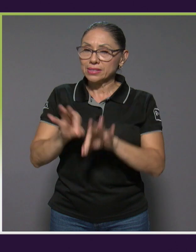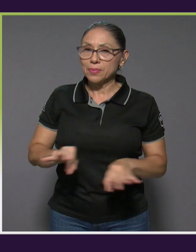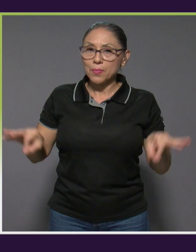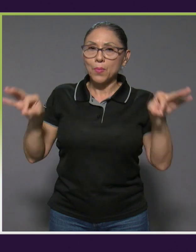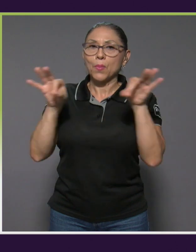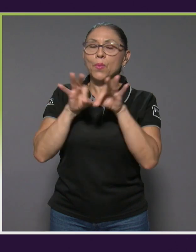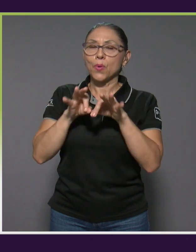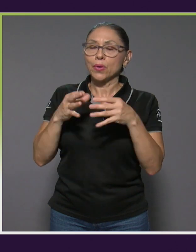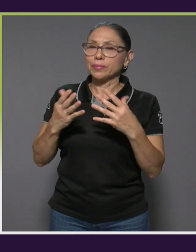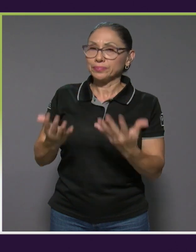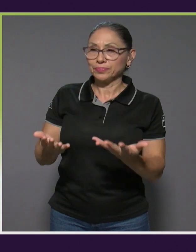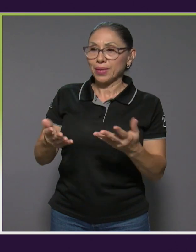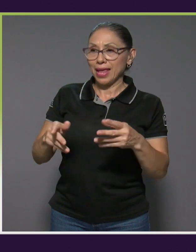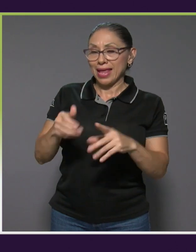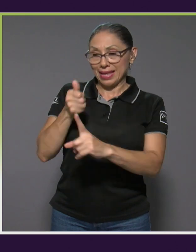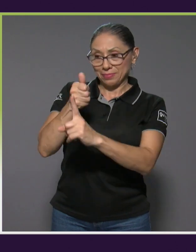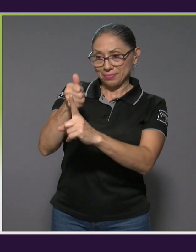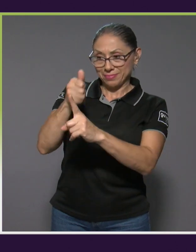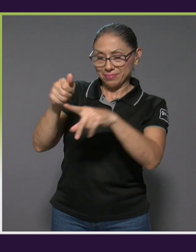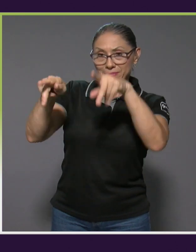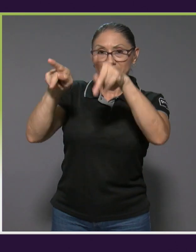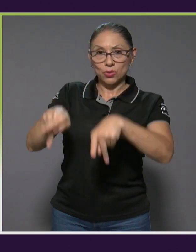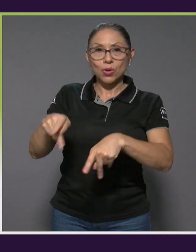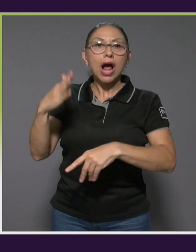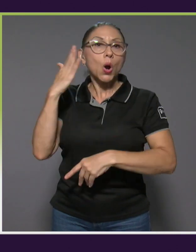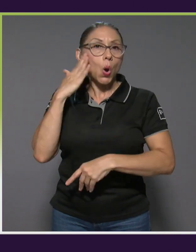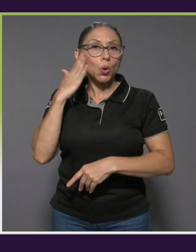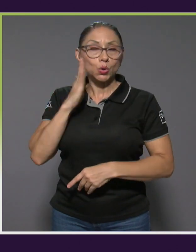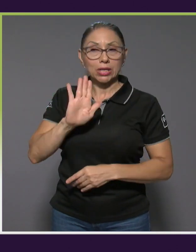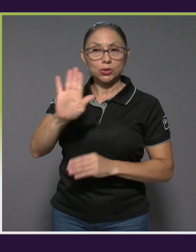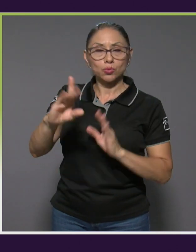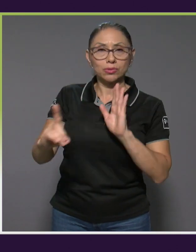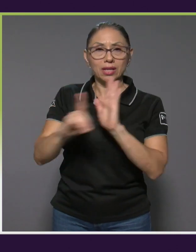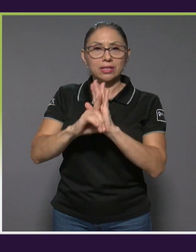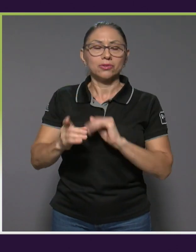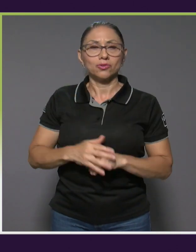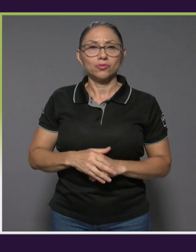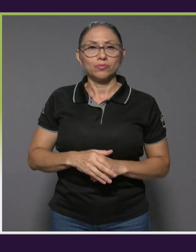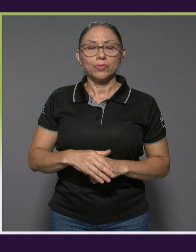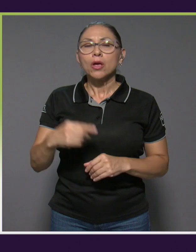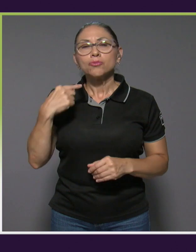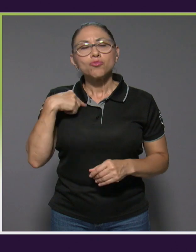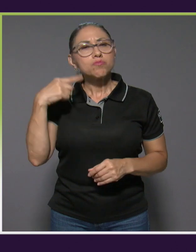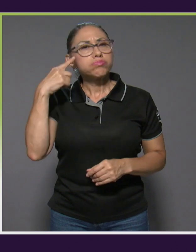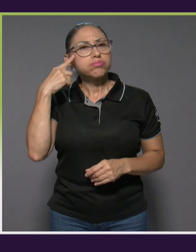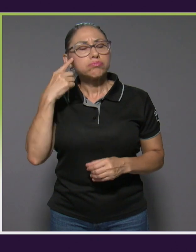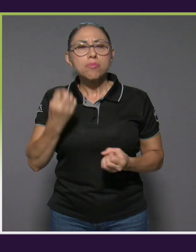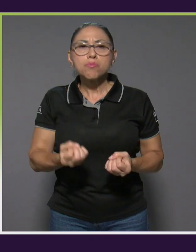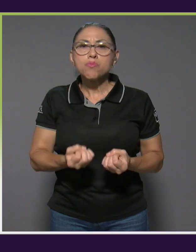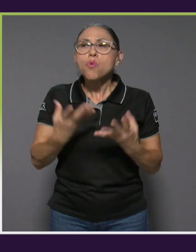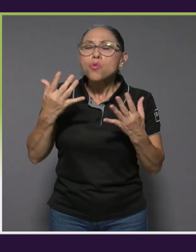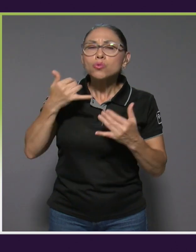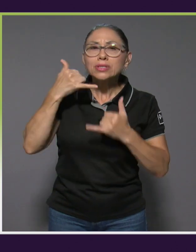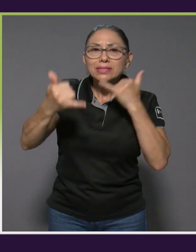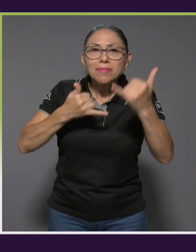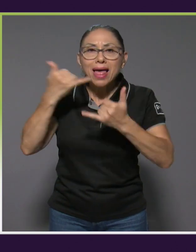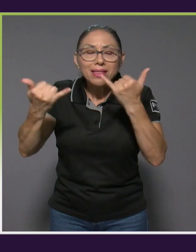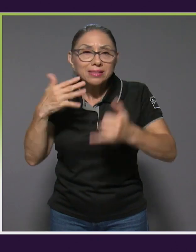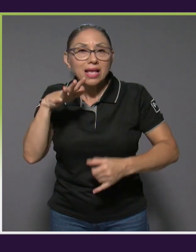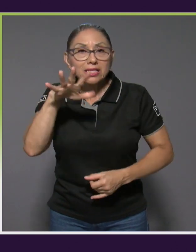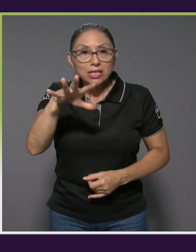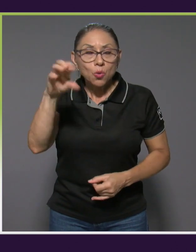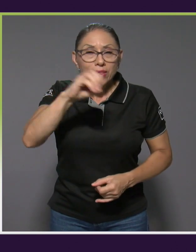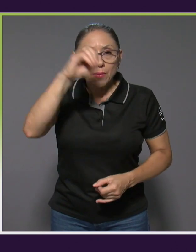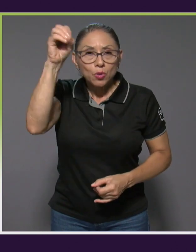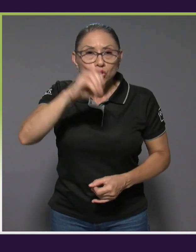que la persona conozca sus derechos, ¿verdad? Me imagino que que muchas de estas llamadas, ¿verdad? El 50%